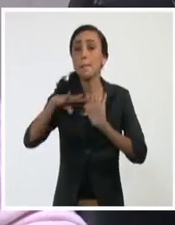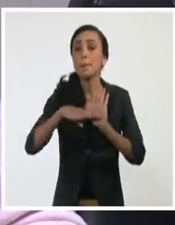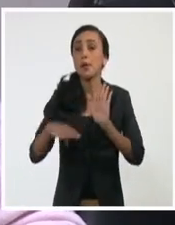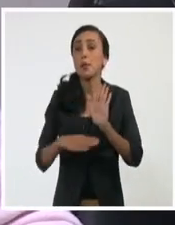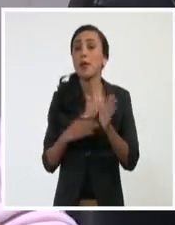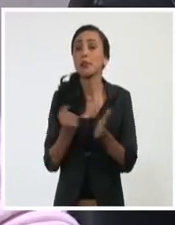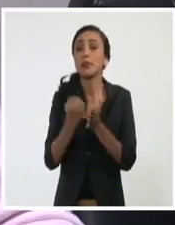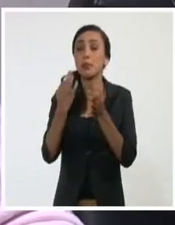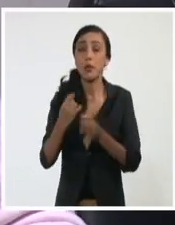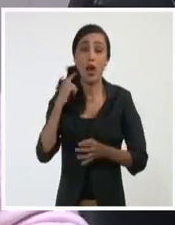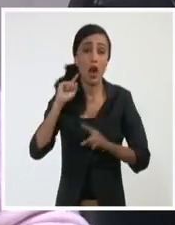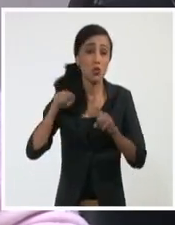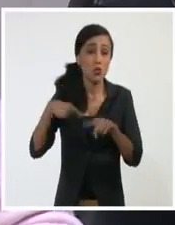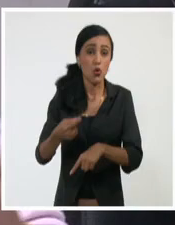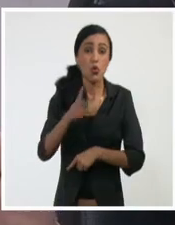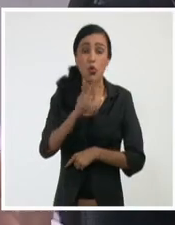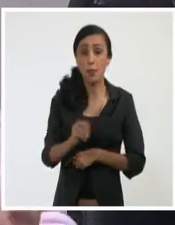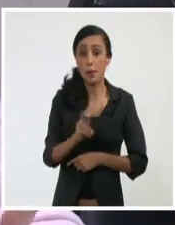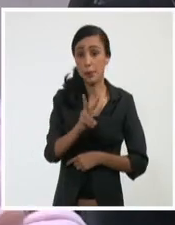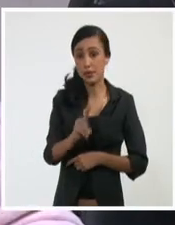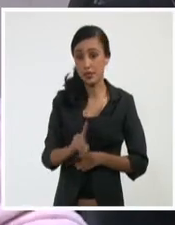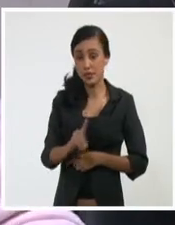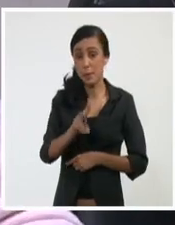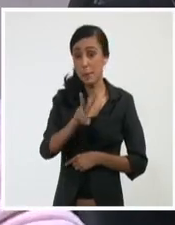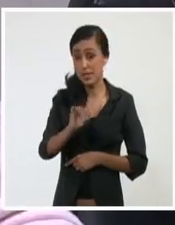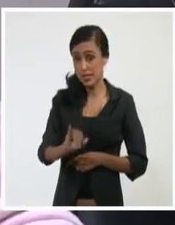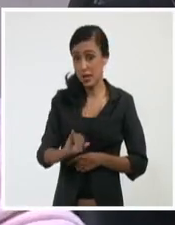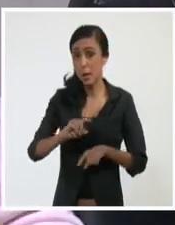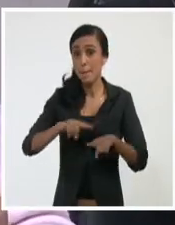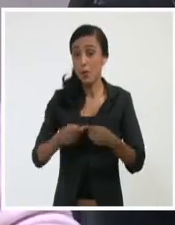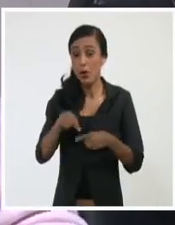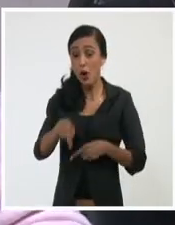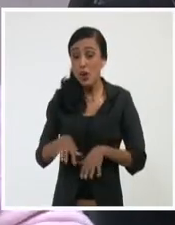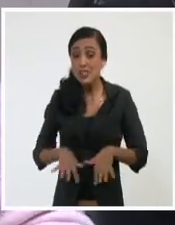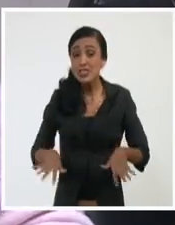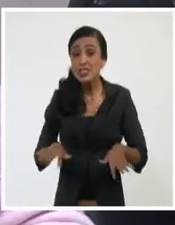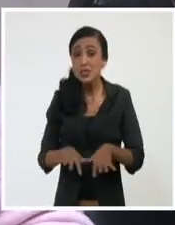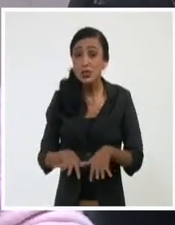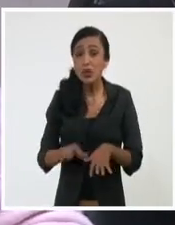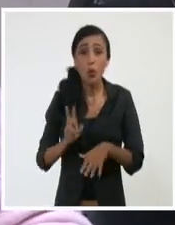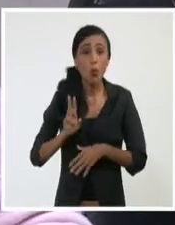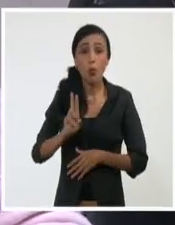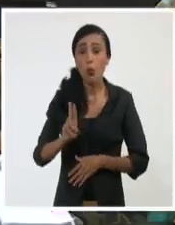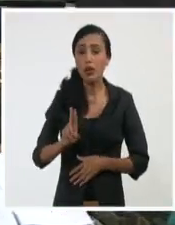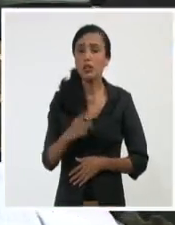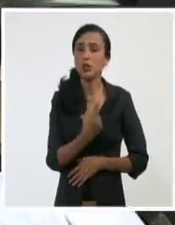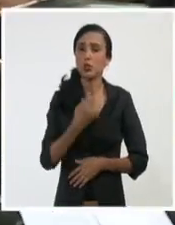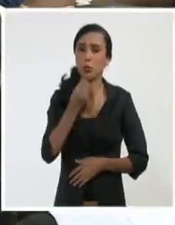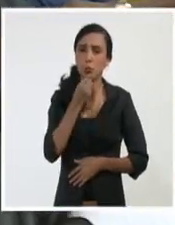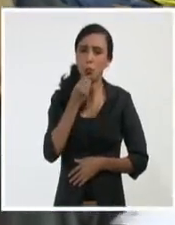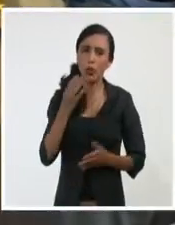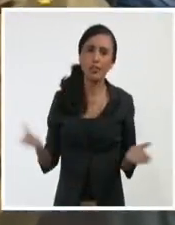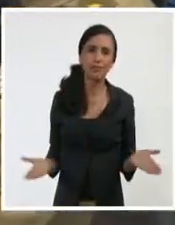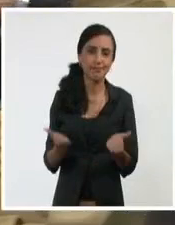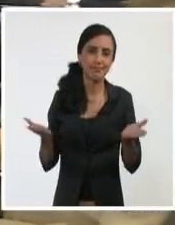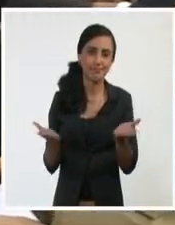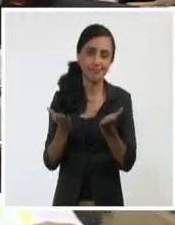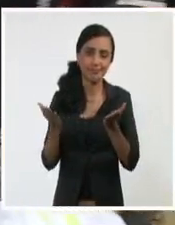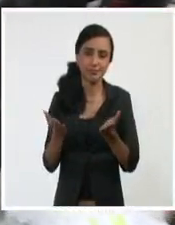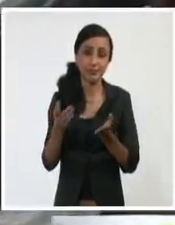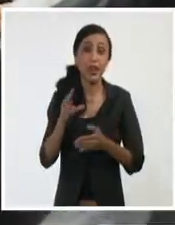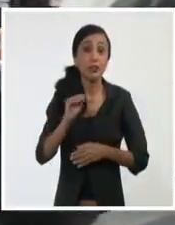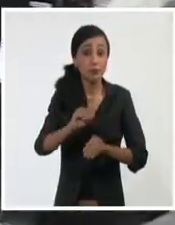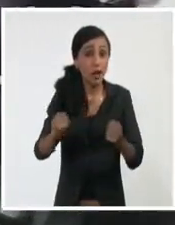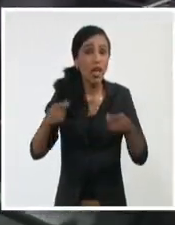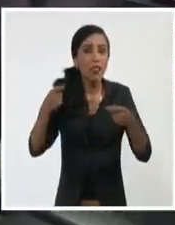al 2026 porque estamos en condiciones de forma inmediata poder avanzar. Llamó a buscar